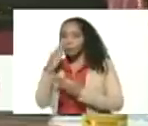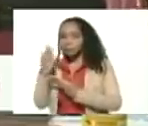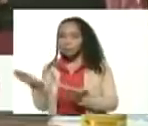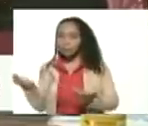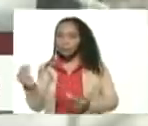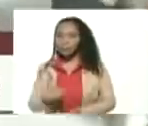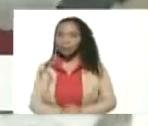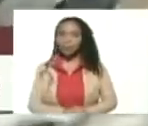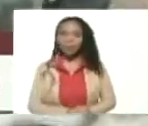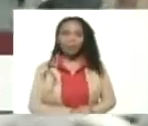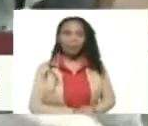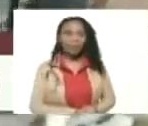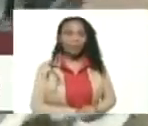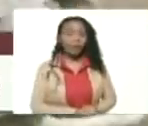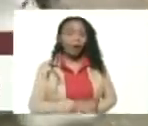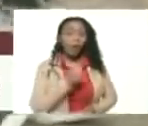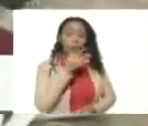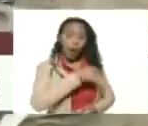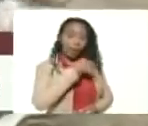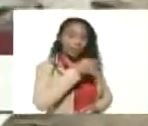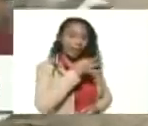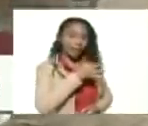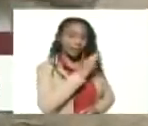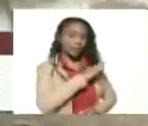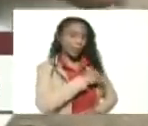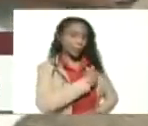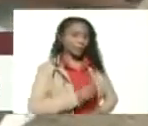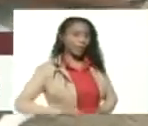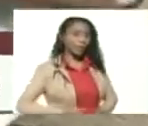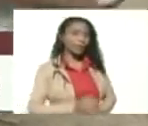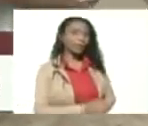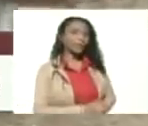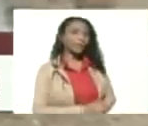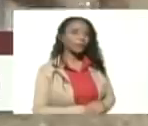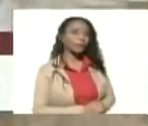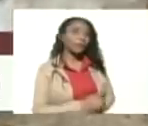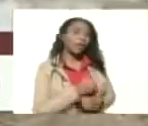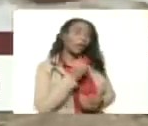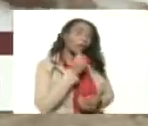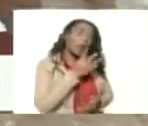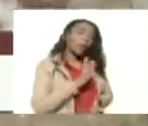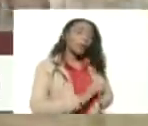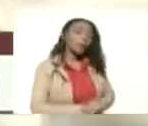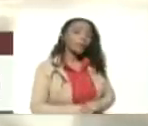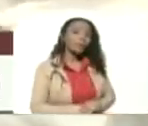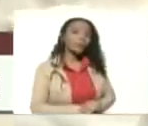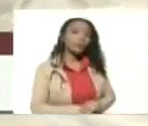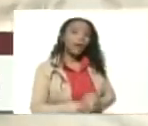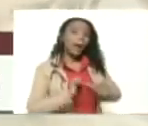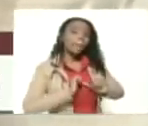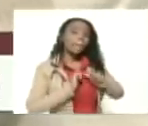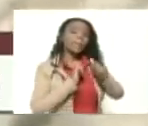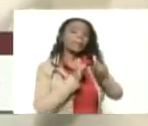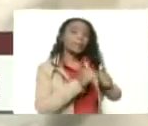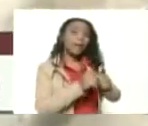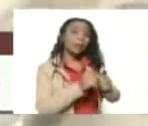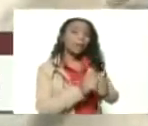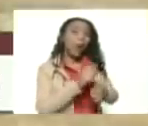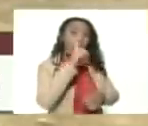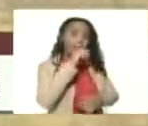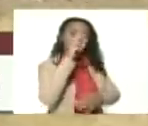Buenas tardes, señor presidente. Bueno, Empezamos el